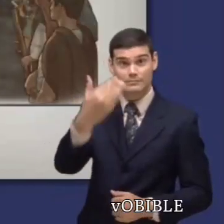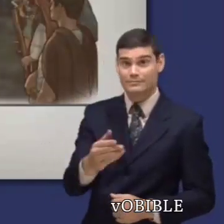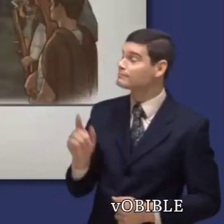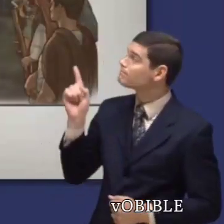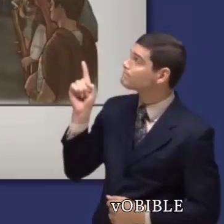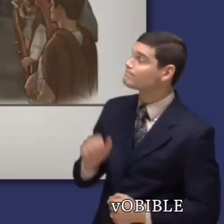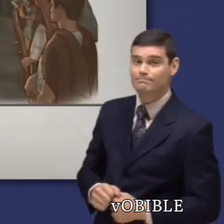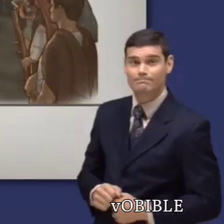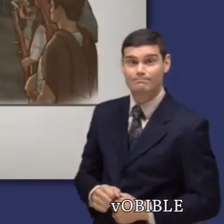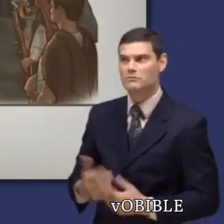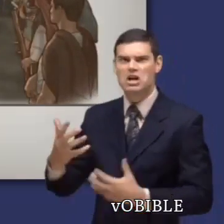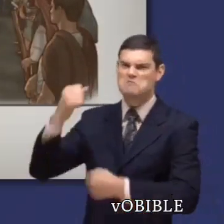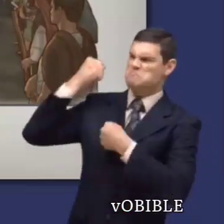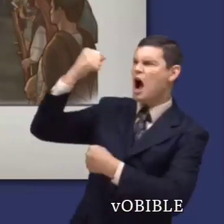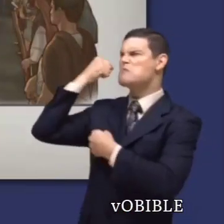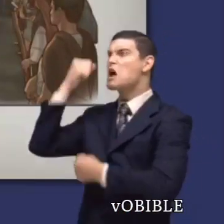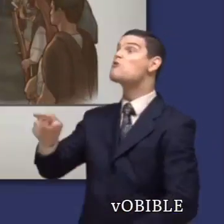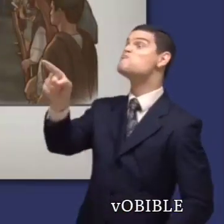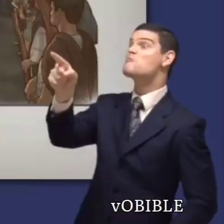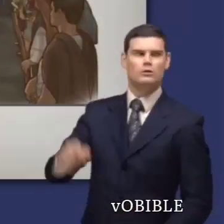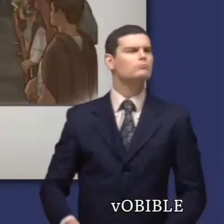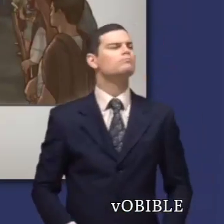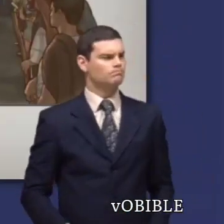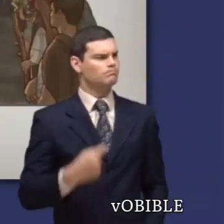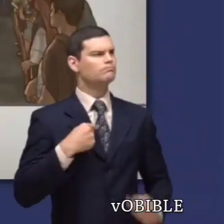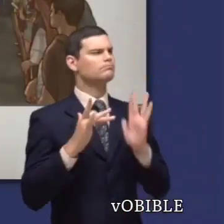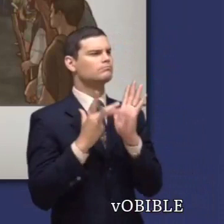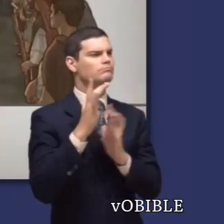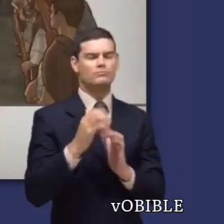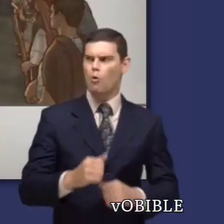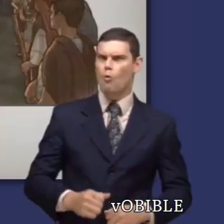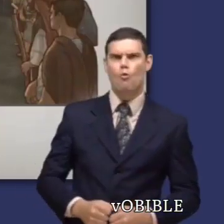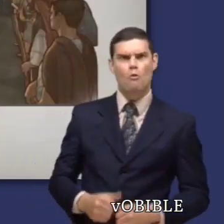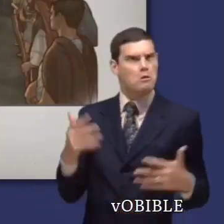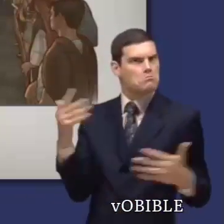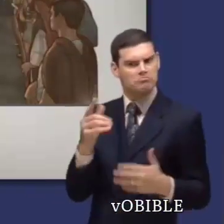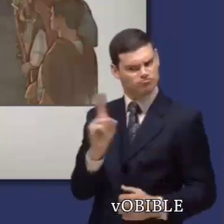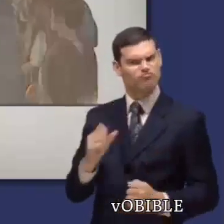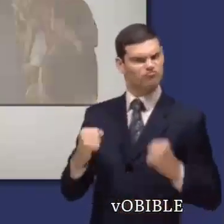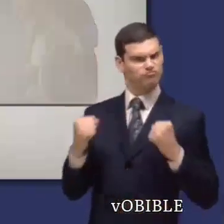Luego, en el jardín de Getsemaní, Jesús se identifica con valor ante los soldados que vienen a arrestarlo.